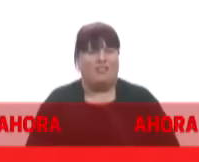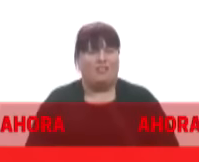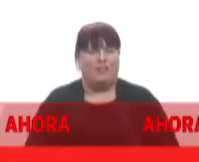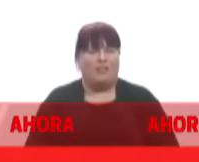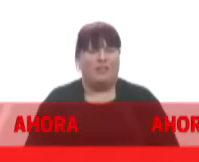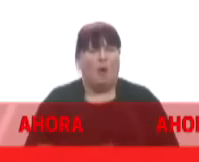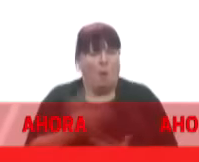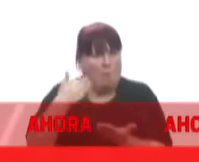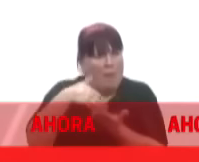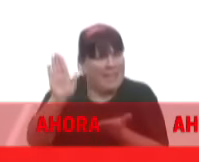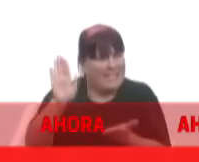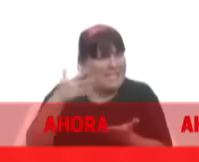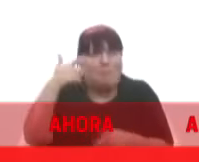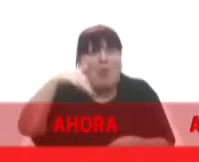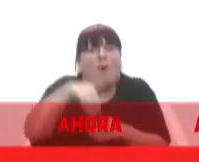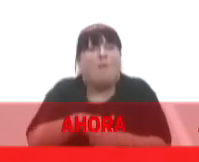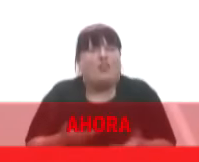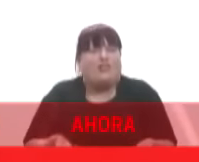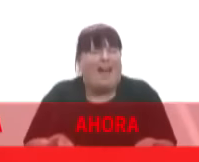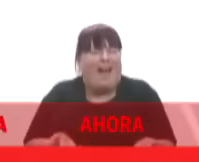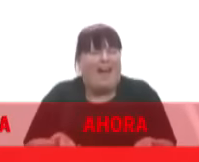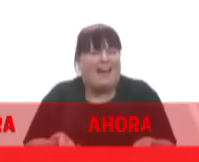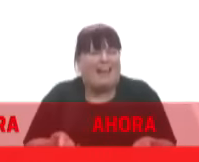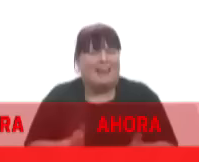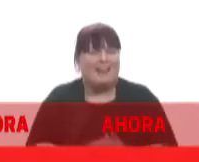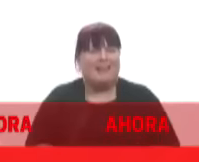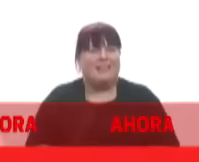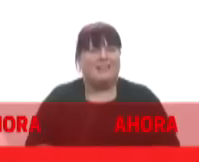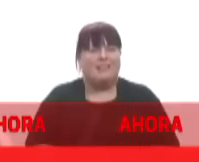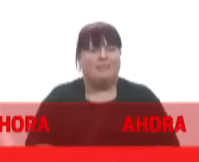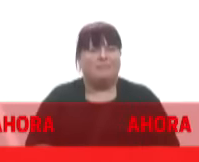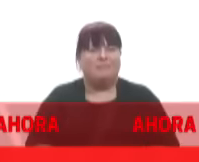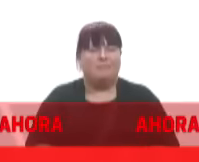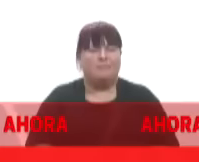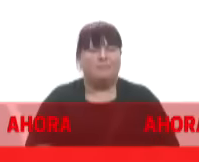Pueden rechazarlo, pero hay que votarlo. Pero hay que votarlo, claro.